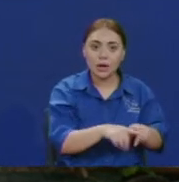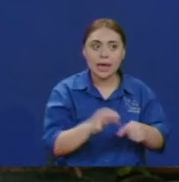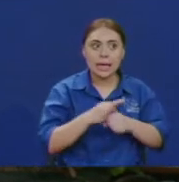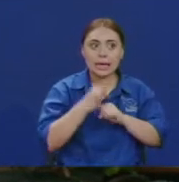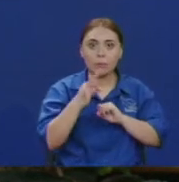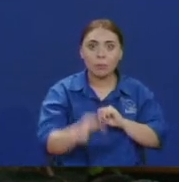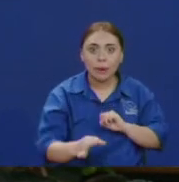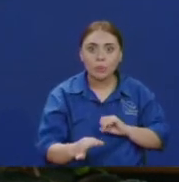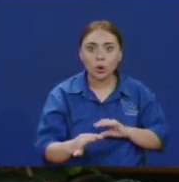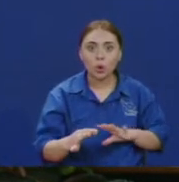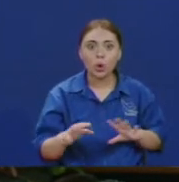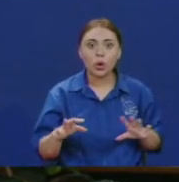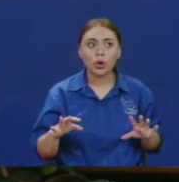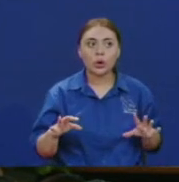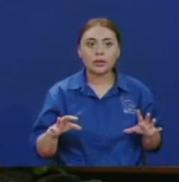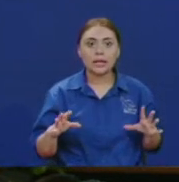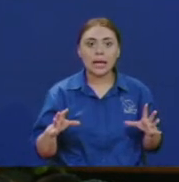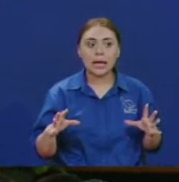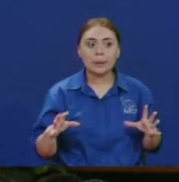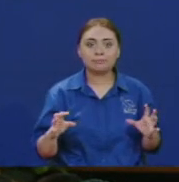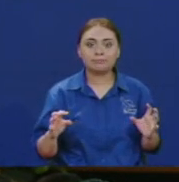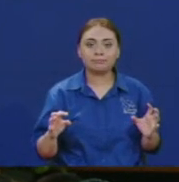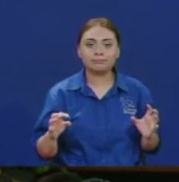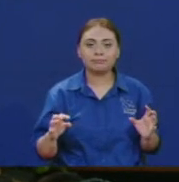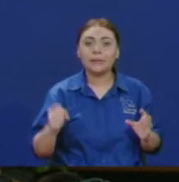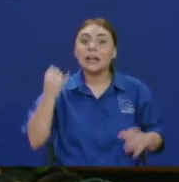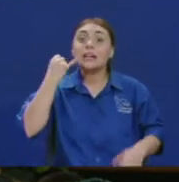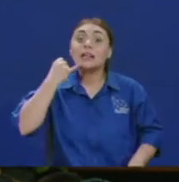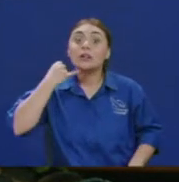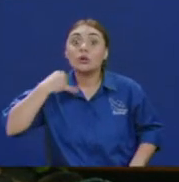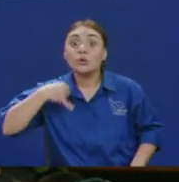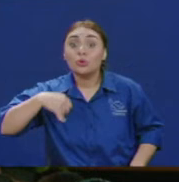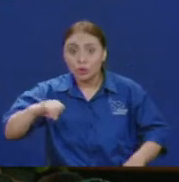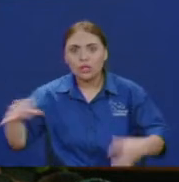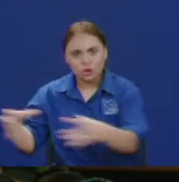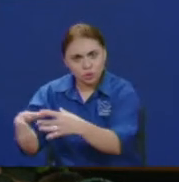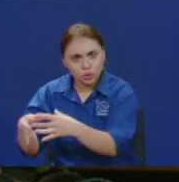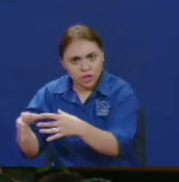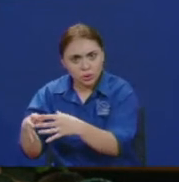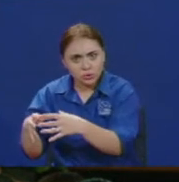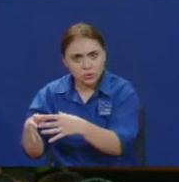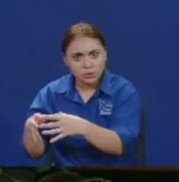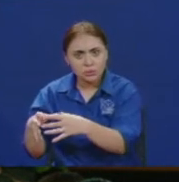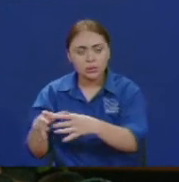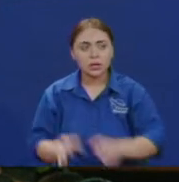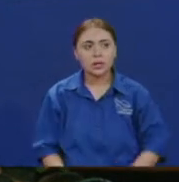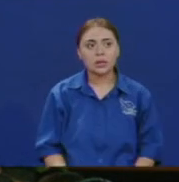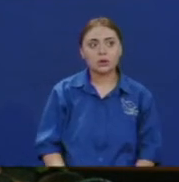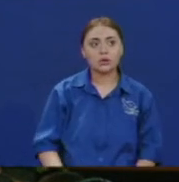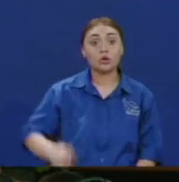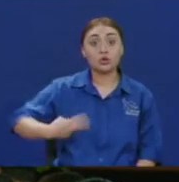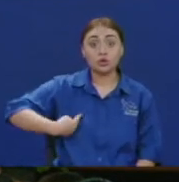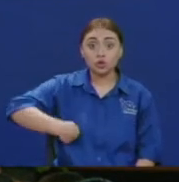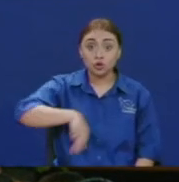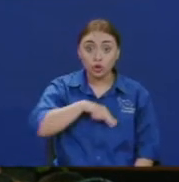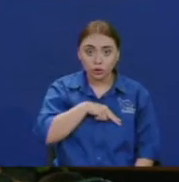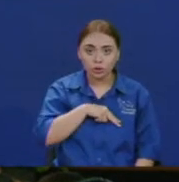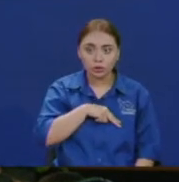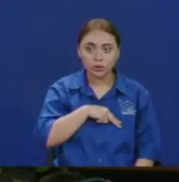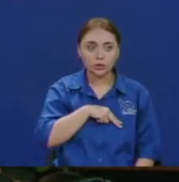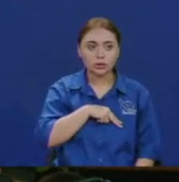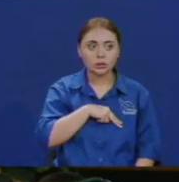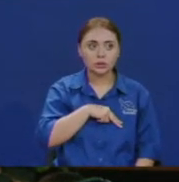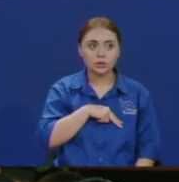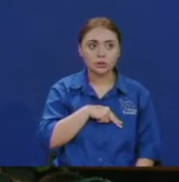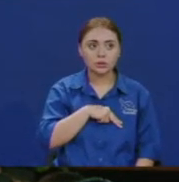hermano, digamos que en la Pascua de los judíos se tenían que comer todo el cordero. Nosotros nos tenemos que comer